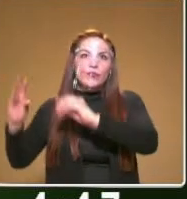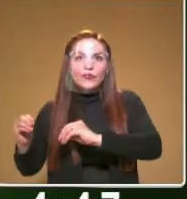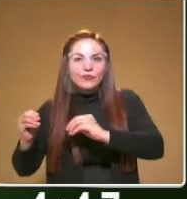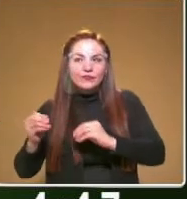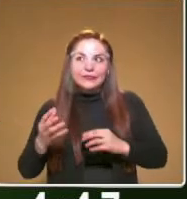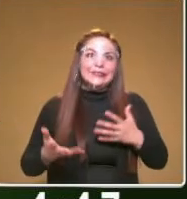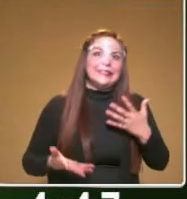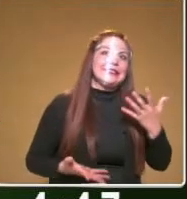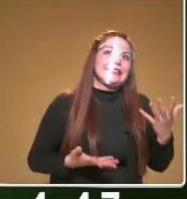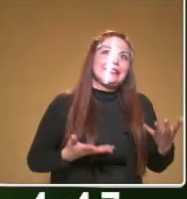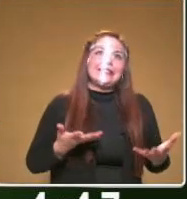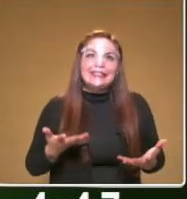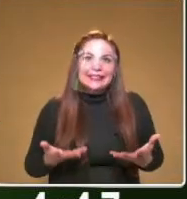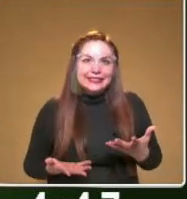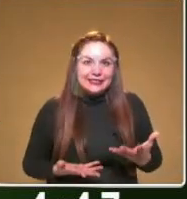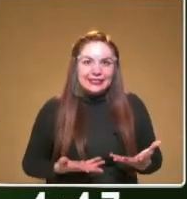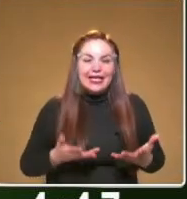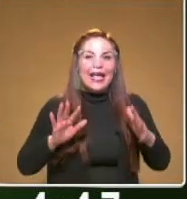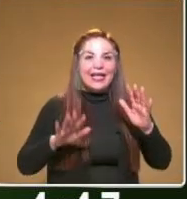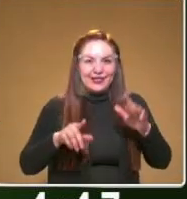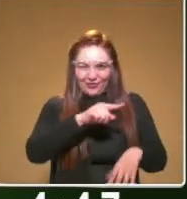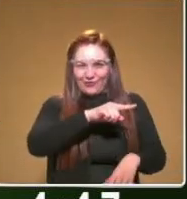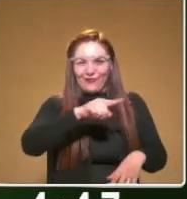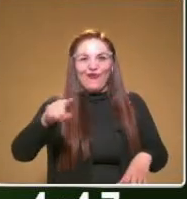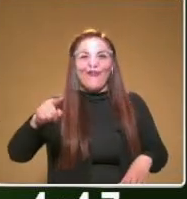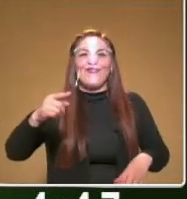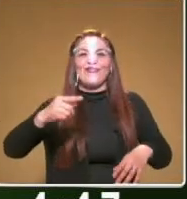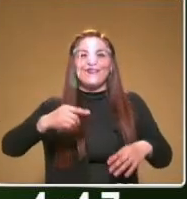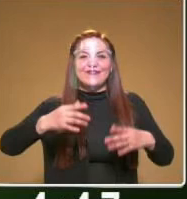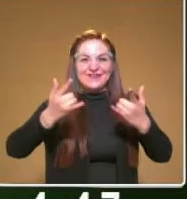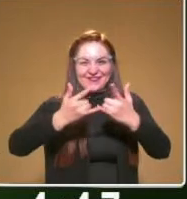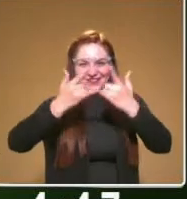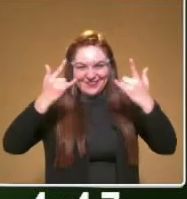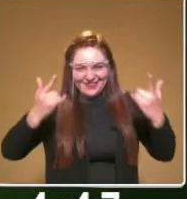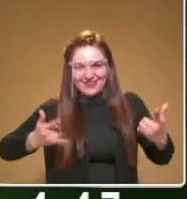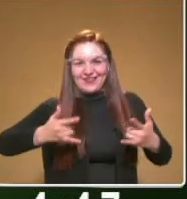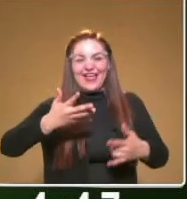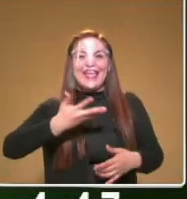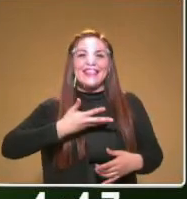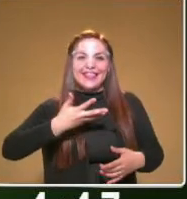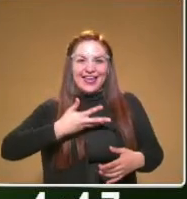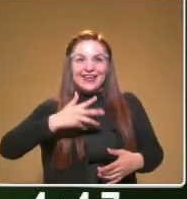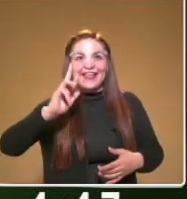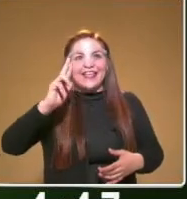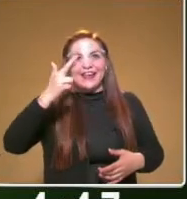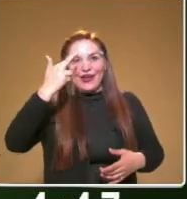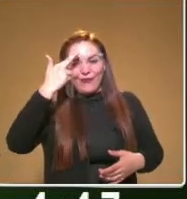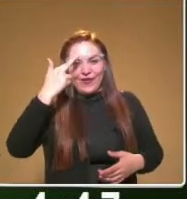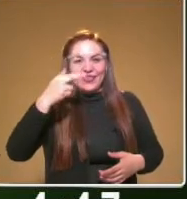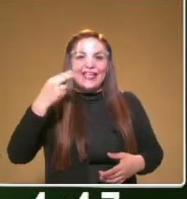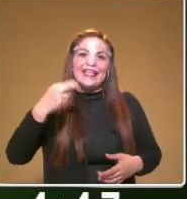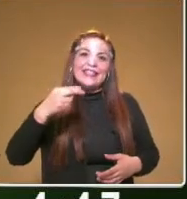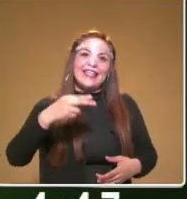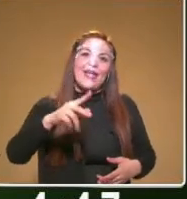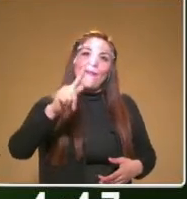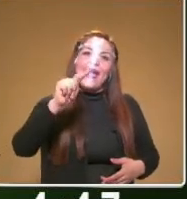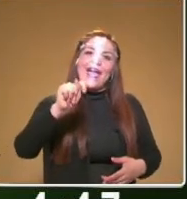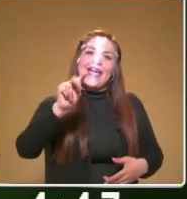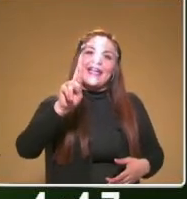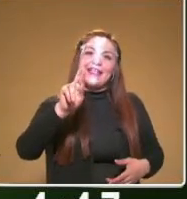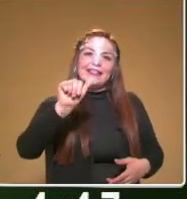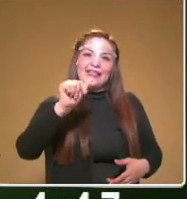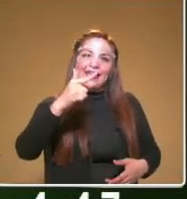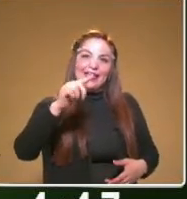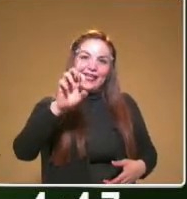pasado algo que podamos tener como anécdota y decir que es una tragedia. Solamente que recuerden que aquí lo vamos a ver desde el punto de vista de